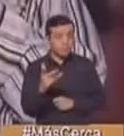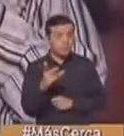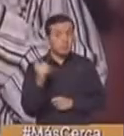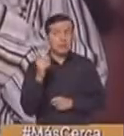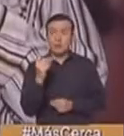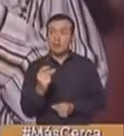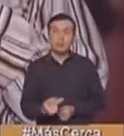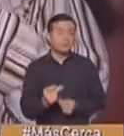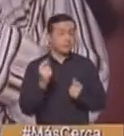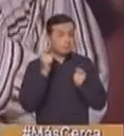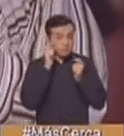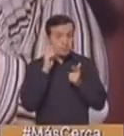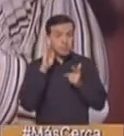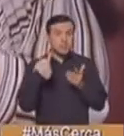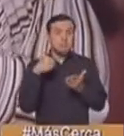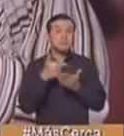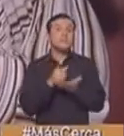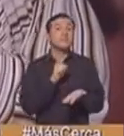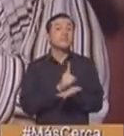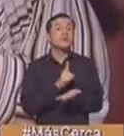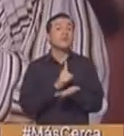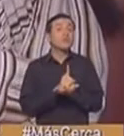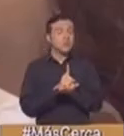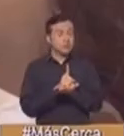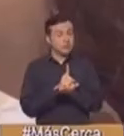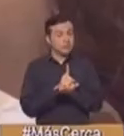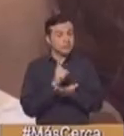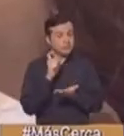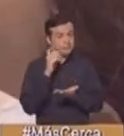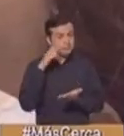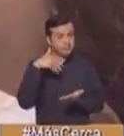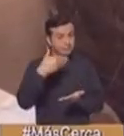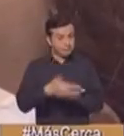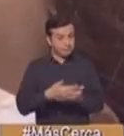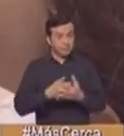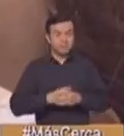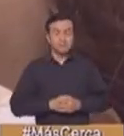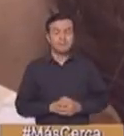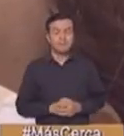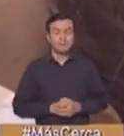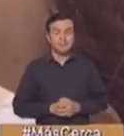manera inmediata y acudir a un especialista. María Elena Vaca, Medios Públicos.